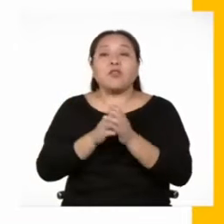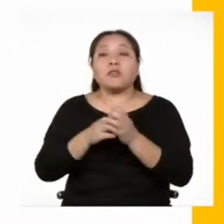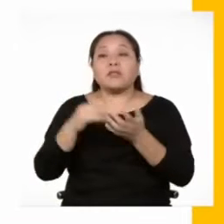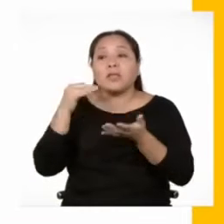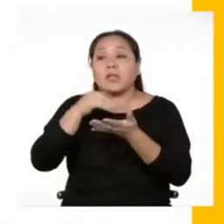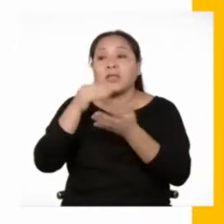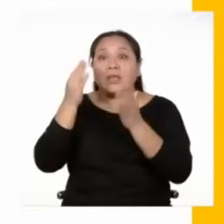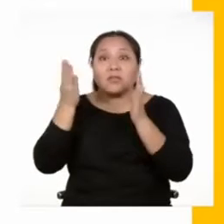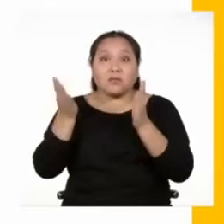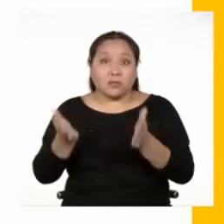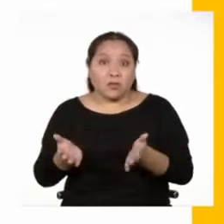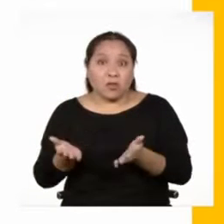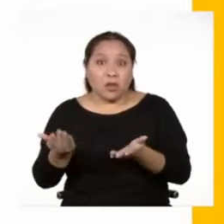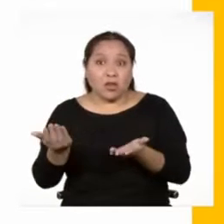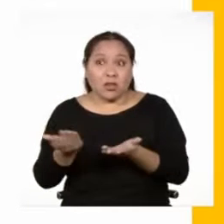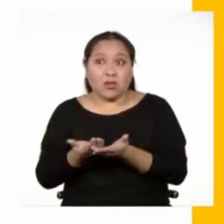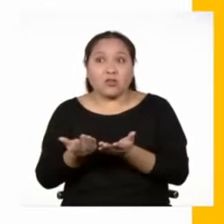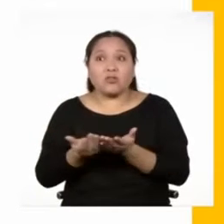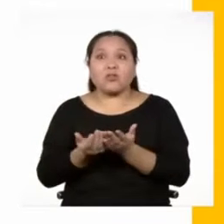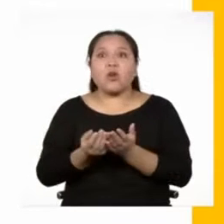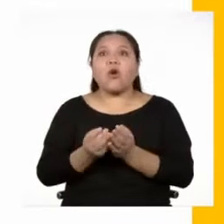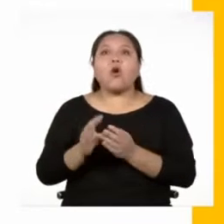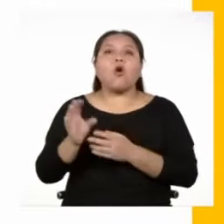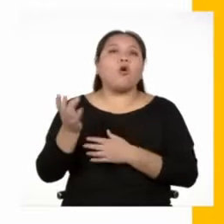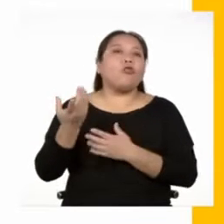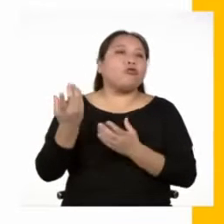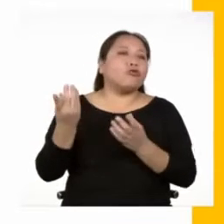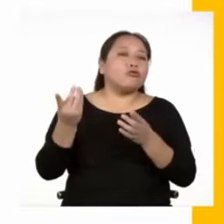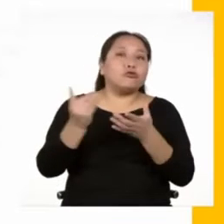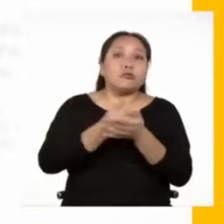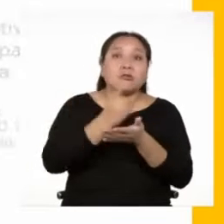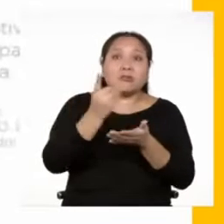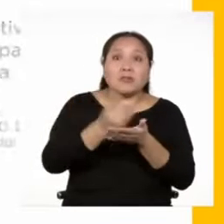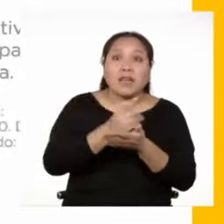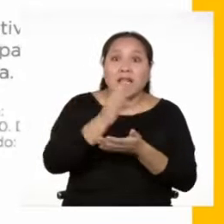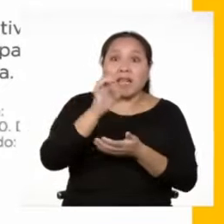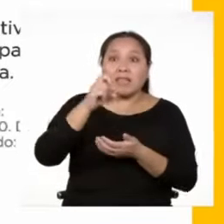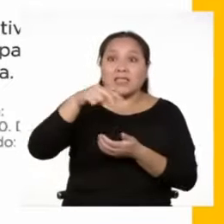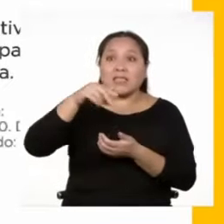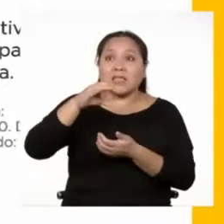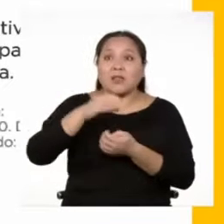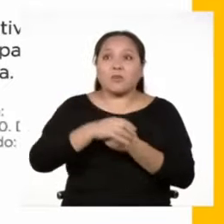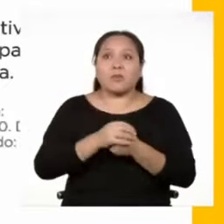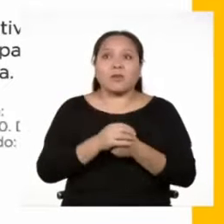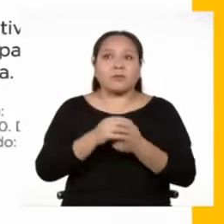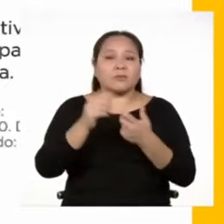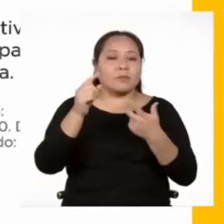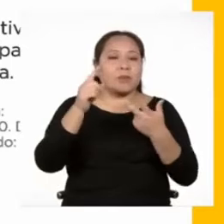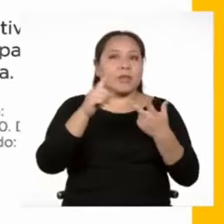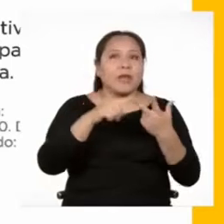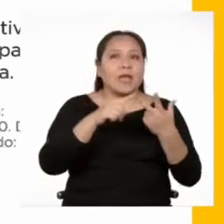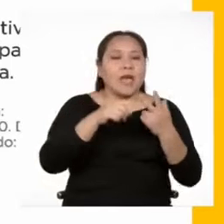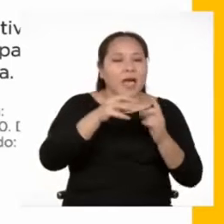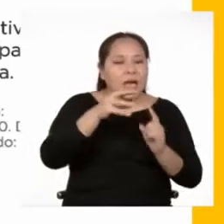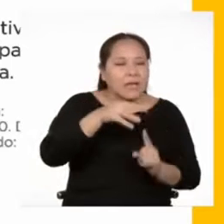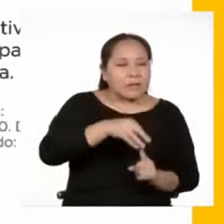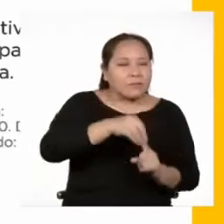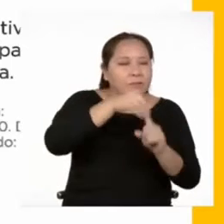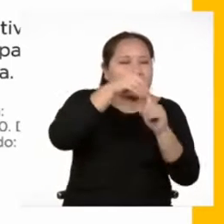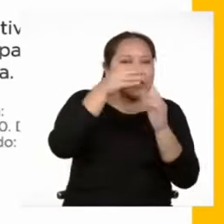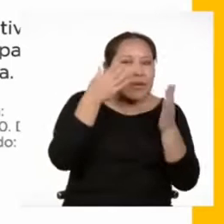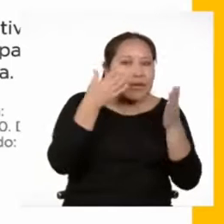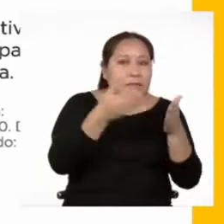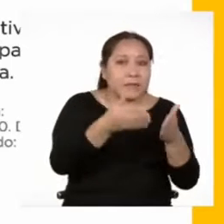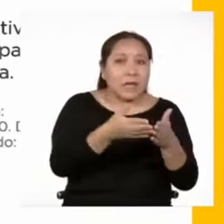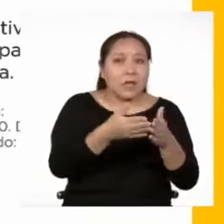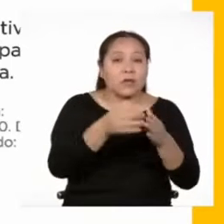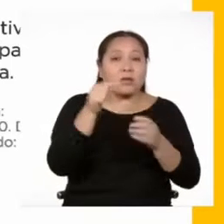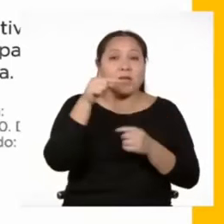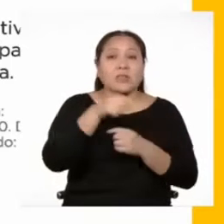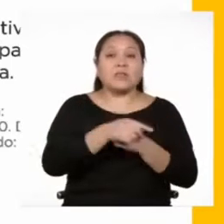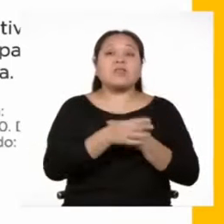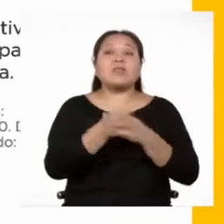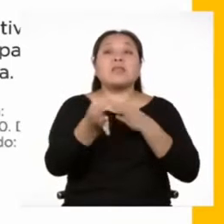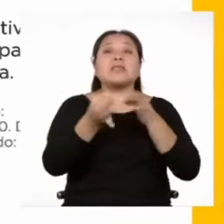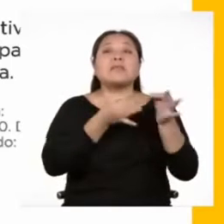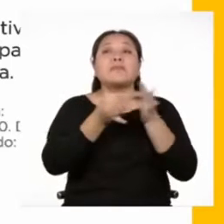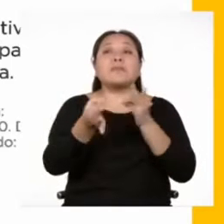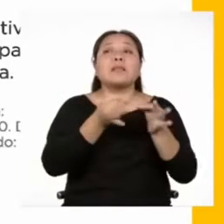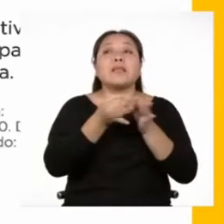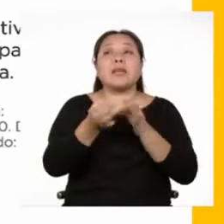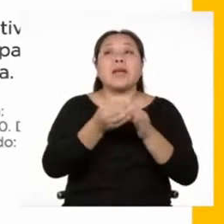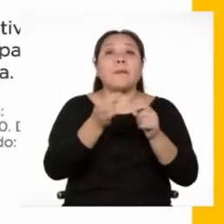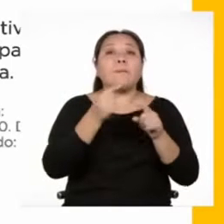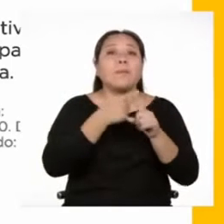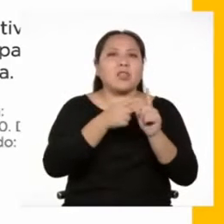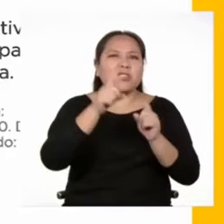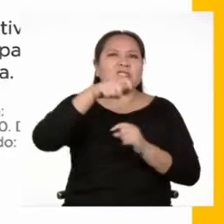folletos explicativos o las enciclopedias. Los textos expositivos especializados son textos explicativos que requieren